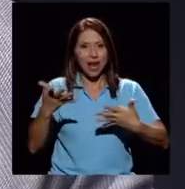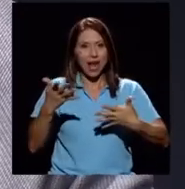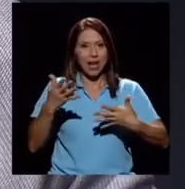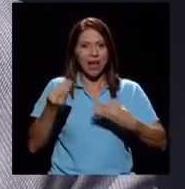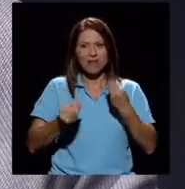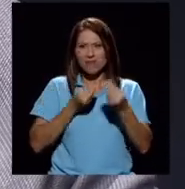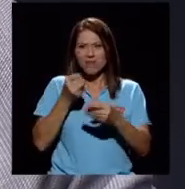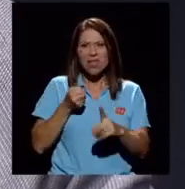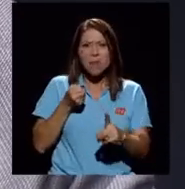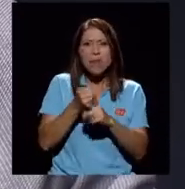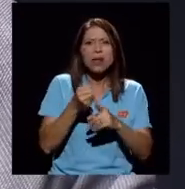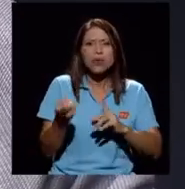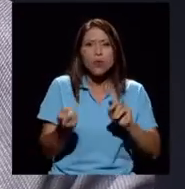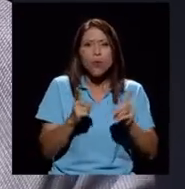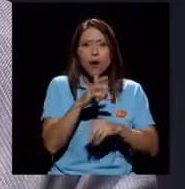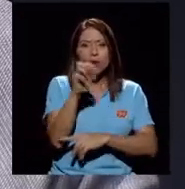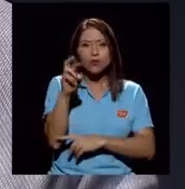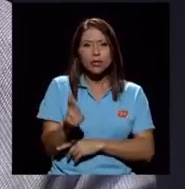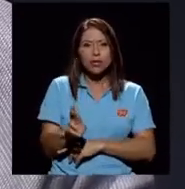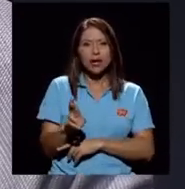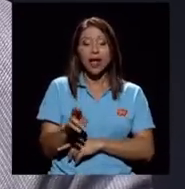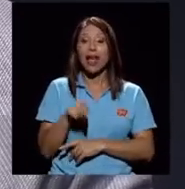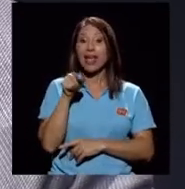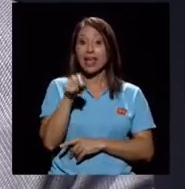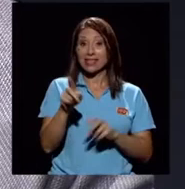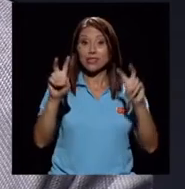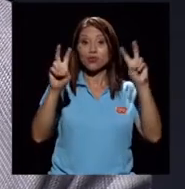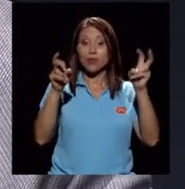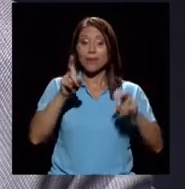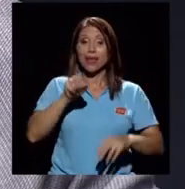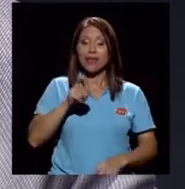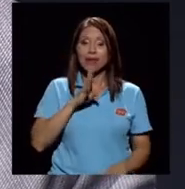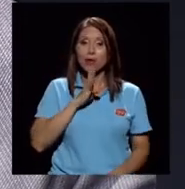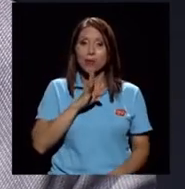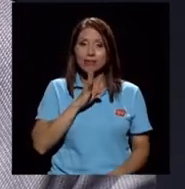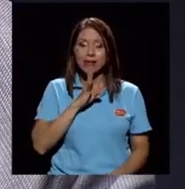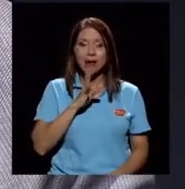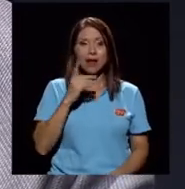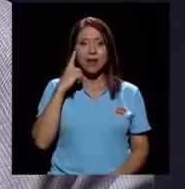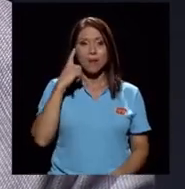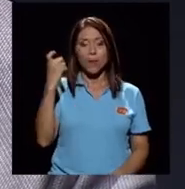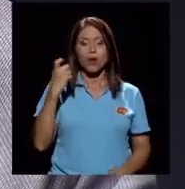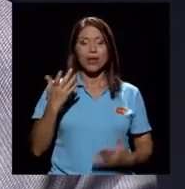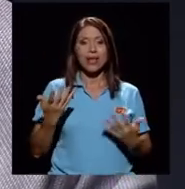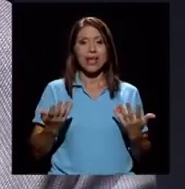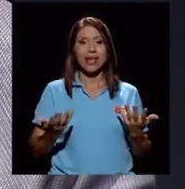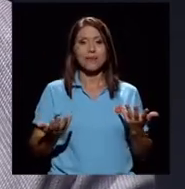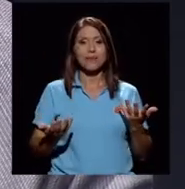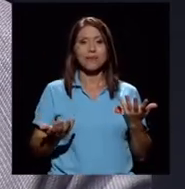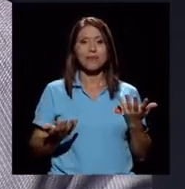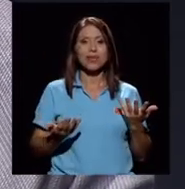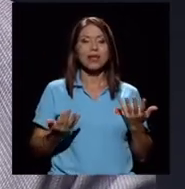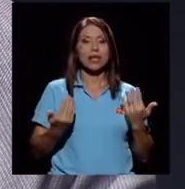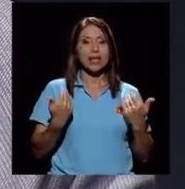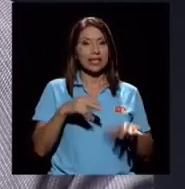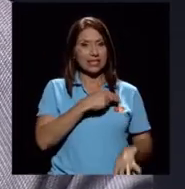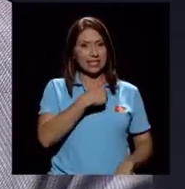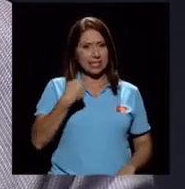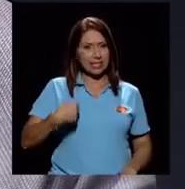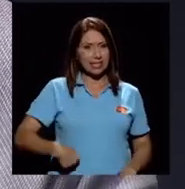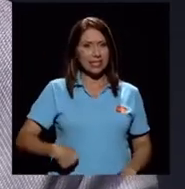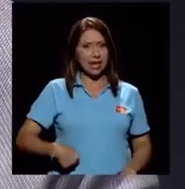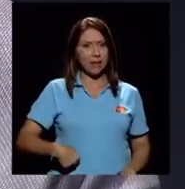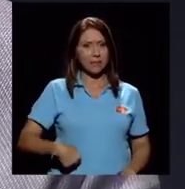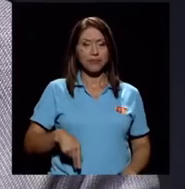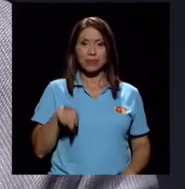costa rica creo que es un tema que conversar porque claramente china esta